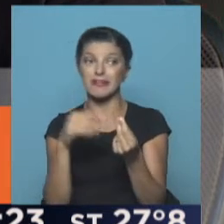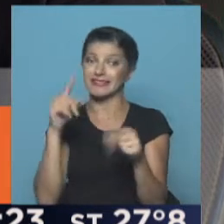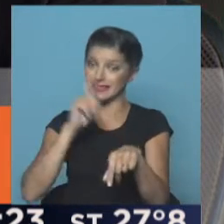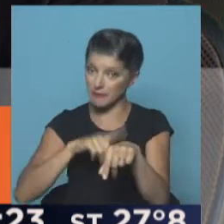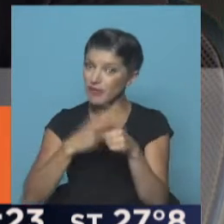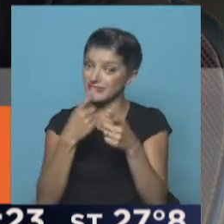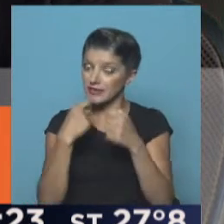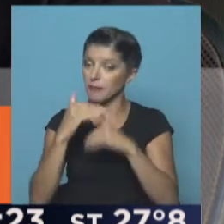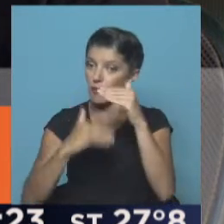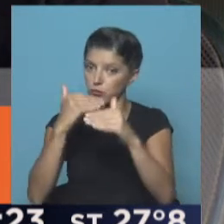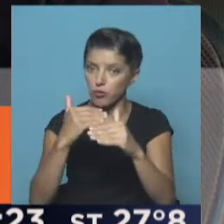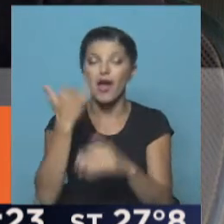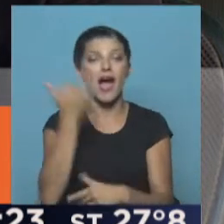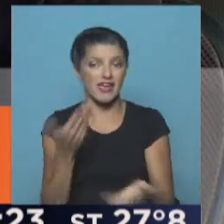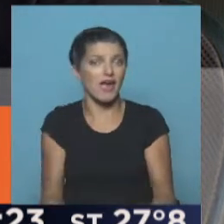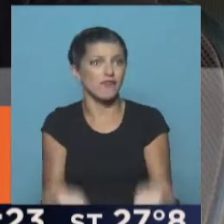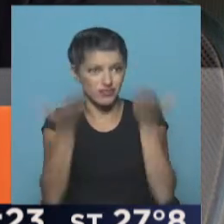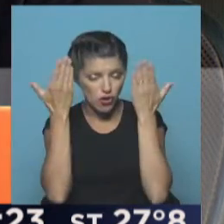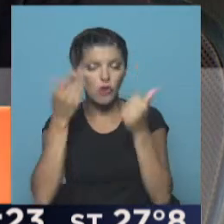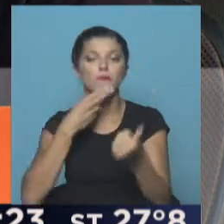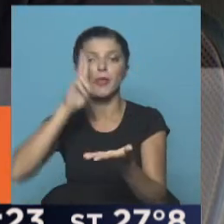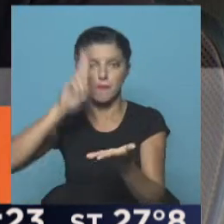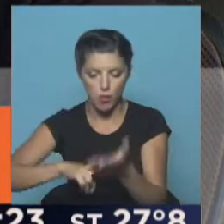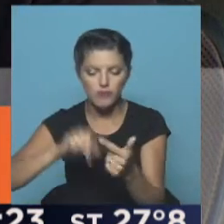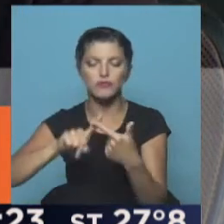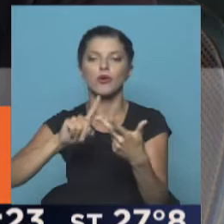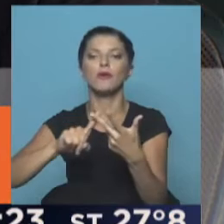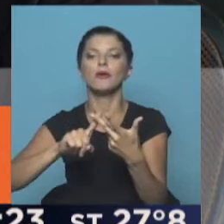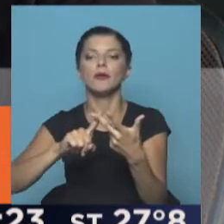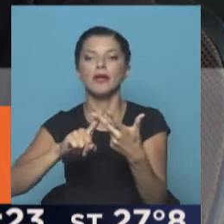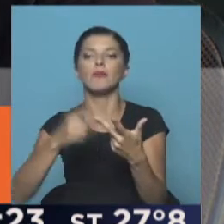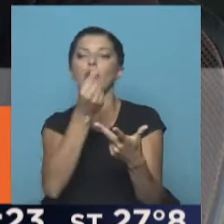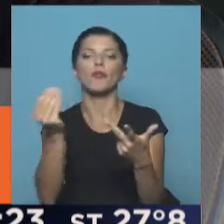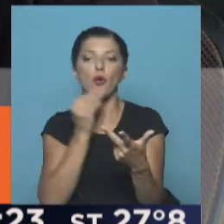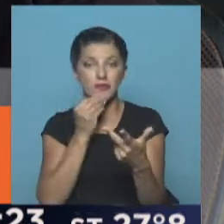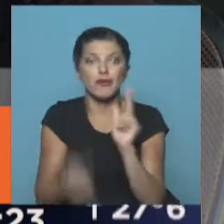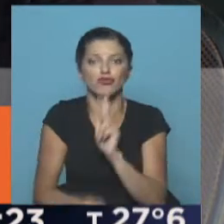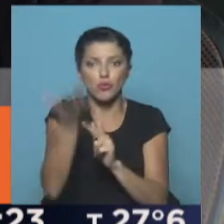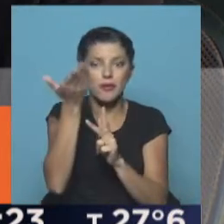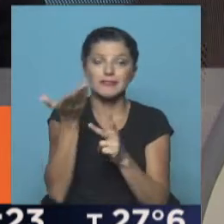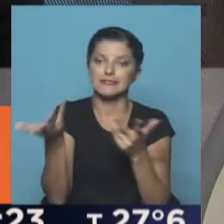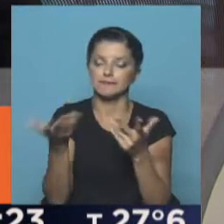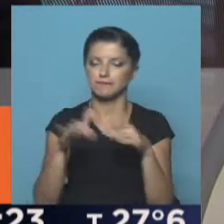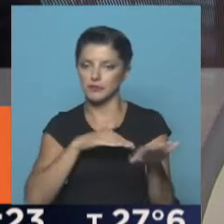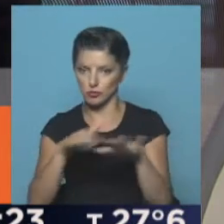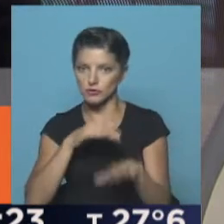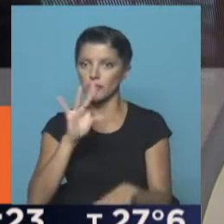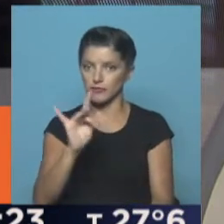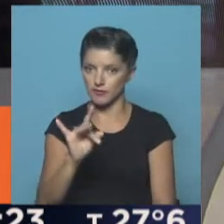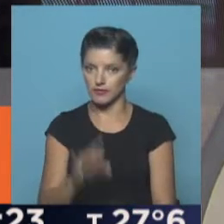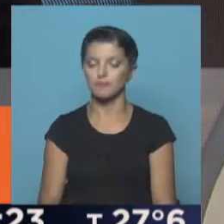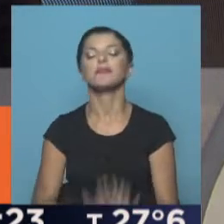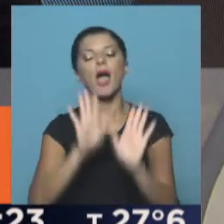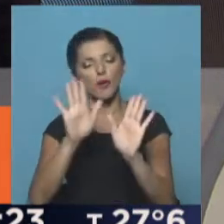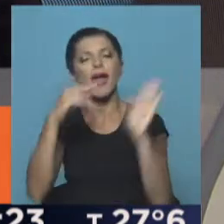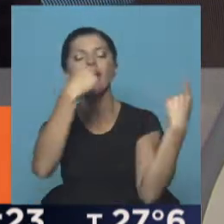tenés inflación, tendrías aranceles, aumentaría el precio de los alimentos, es un escenario complicado. La diferencia, creo, con otros países